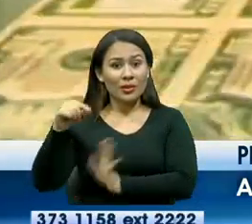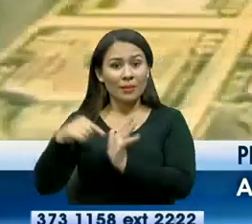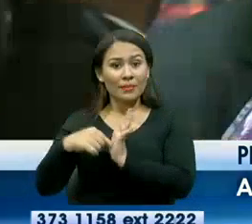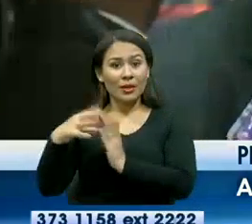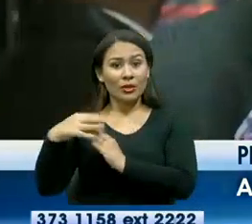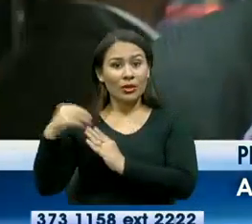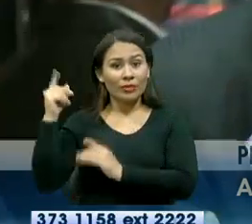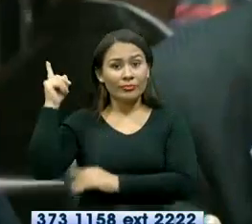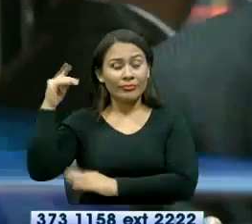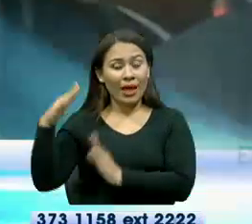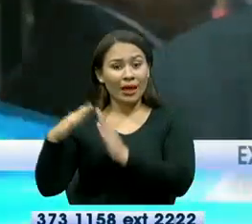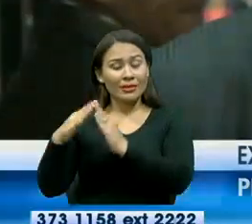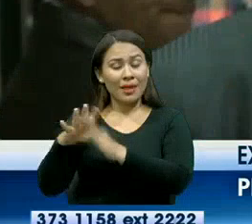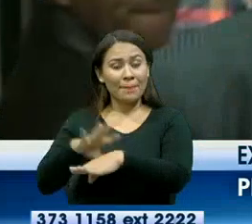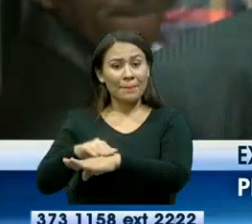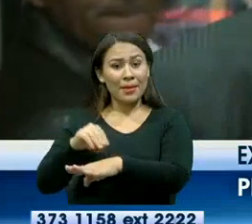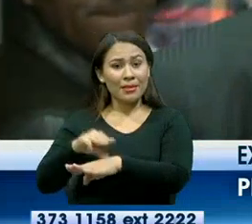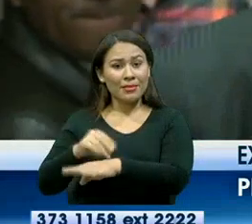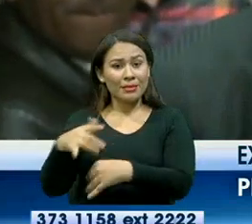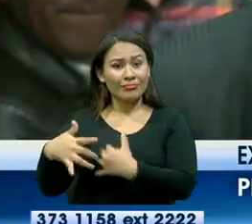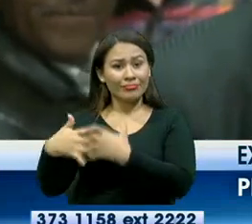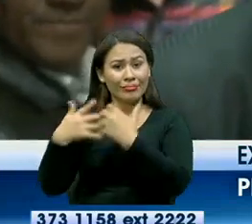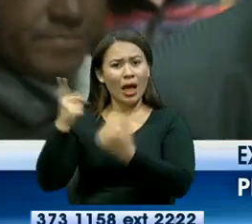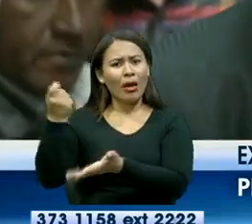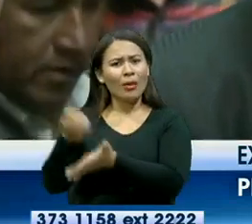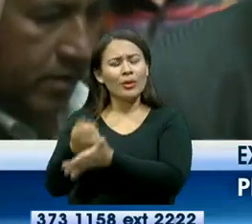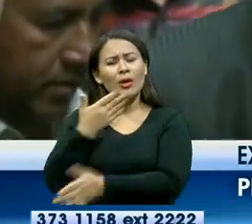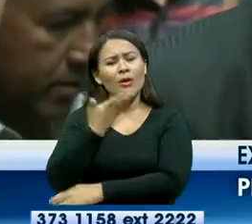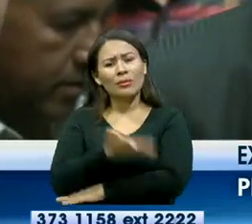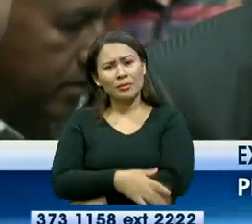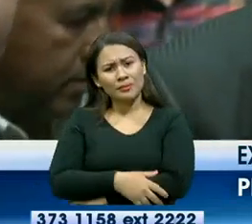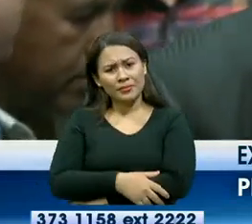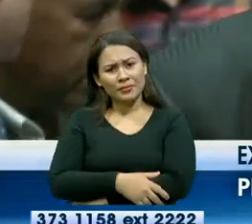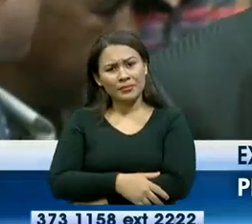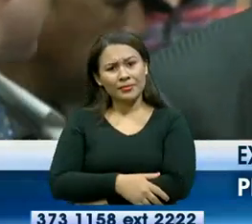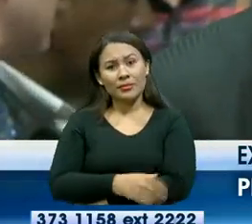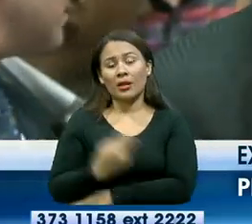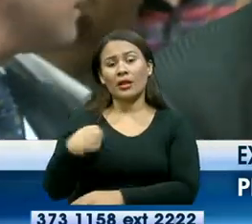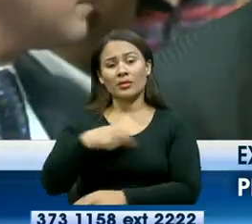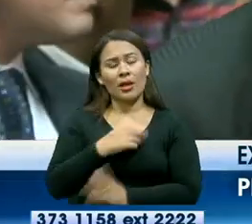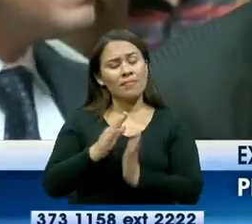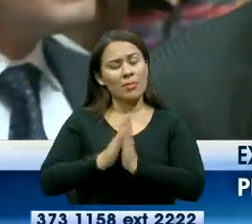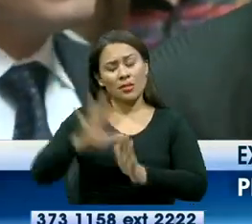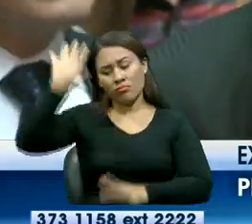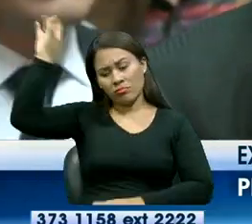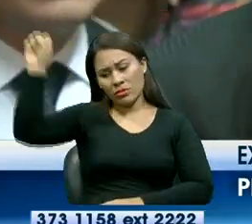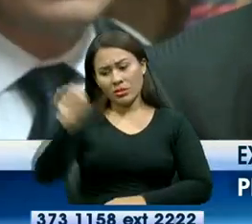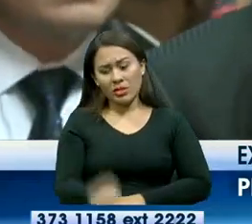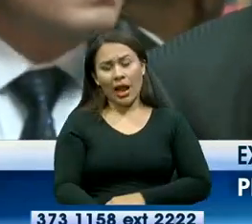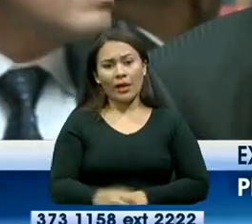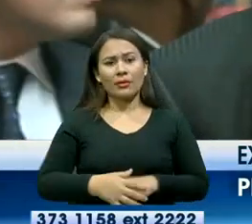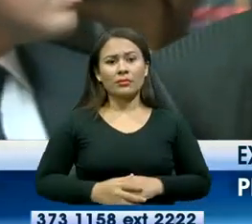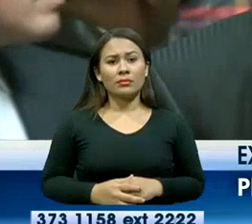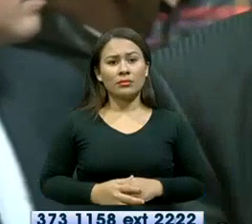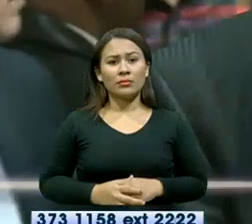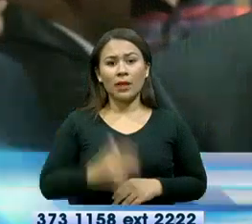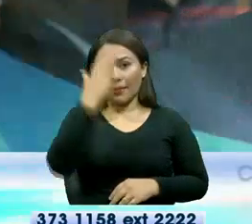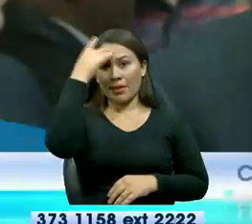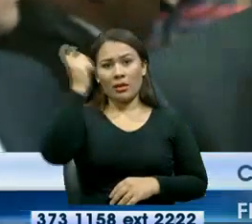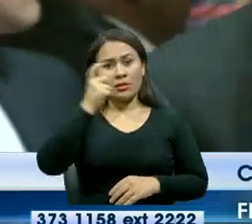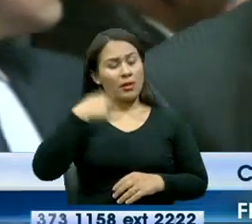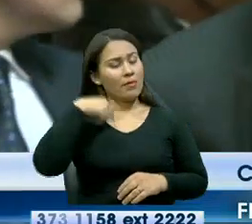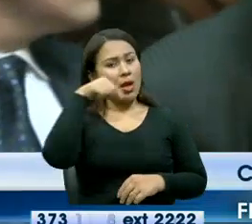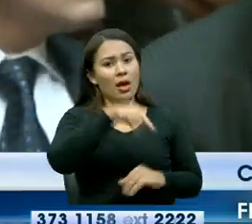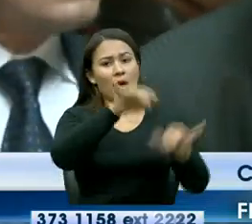$385,000. Hay un proceso de extradición en virtud de la primera sentencia. Este es un nuevo pedido de extradición, es decir, es un